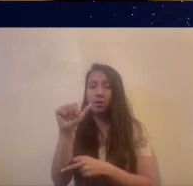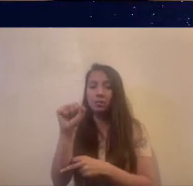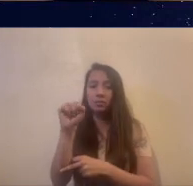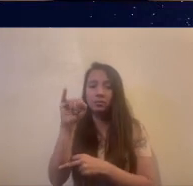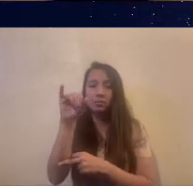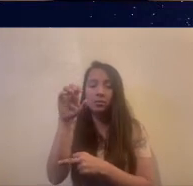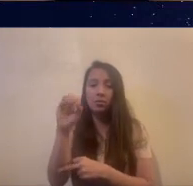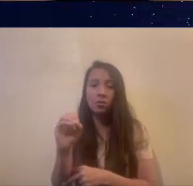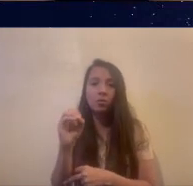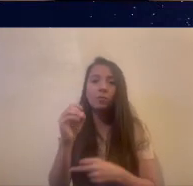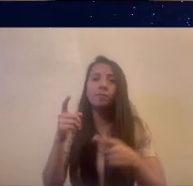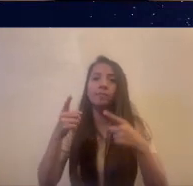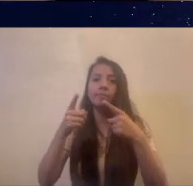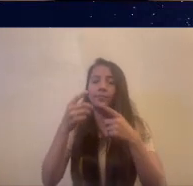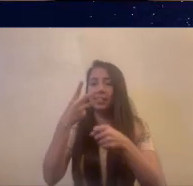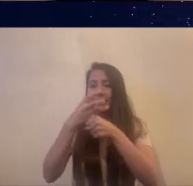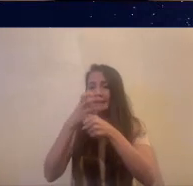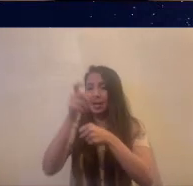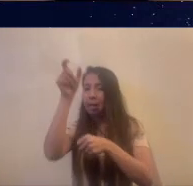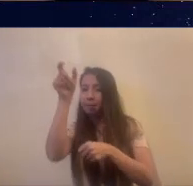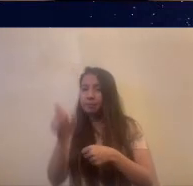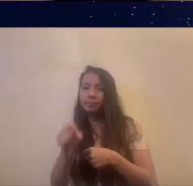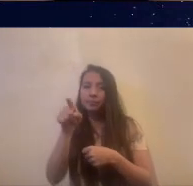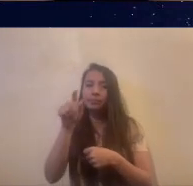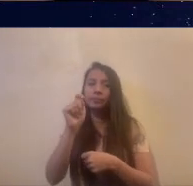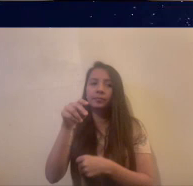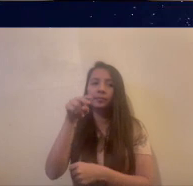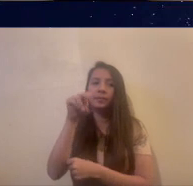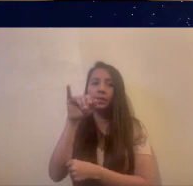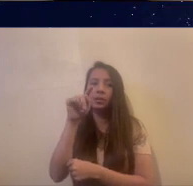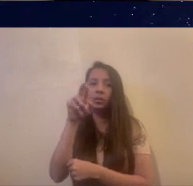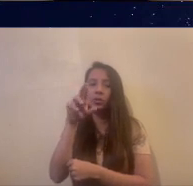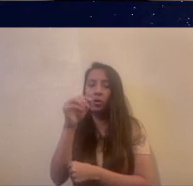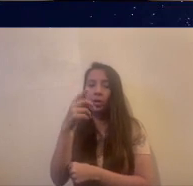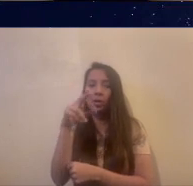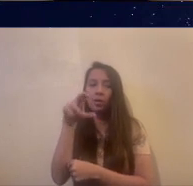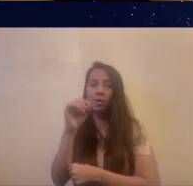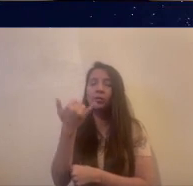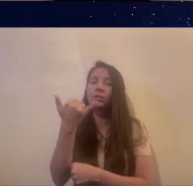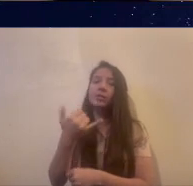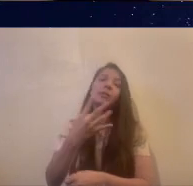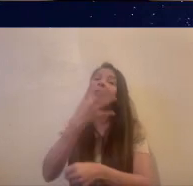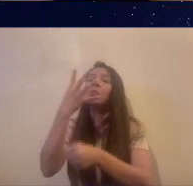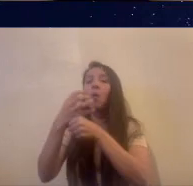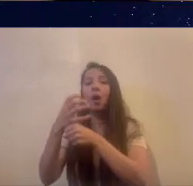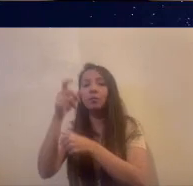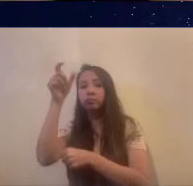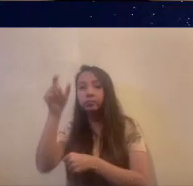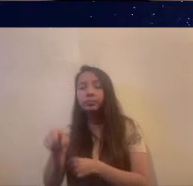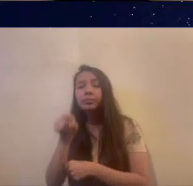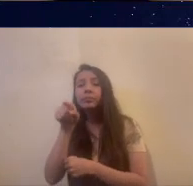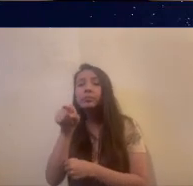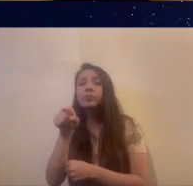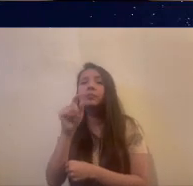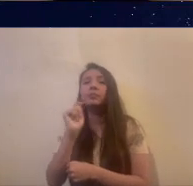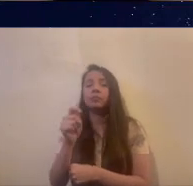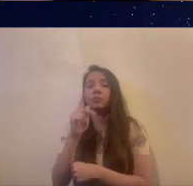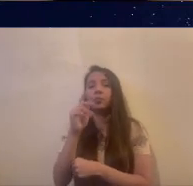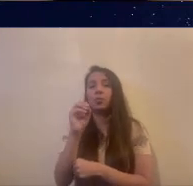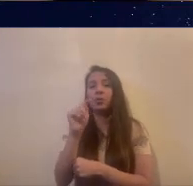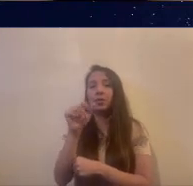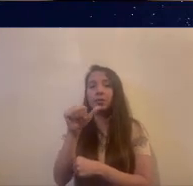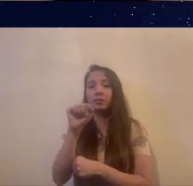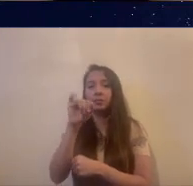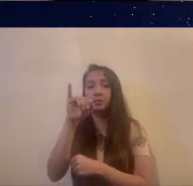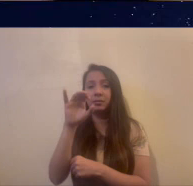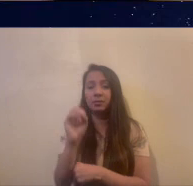tercera columna tenemos la distribución de nitrógeno y en la cuarta columna, que es la última, lo más interesante que tenemos es la redistribución de